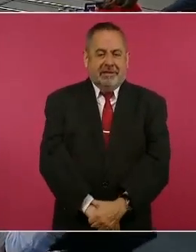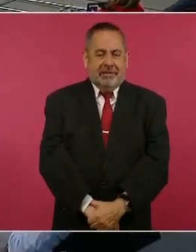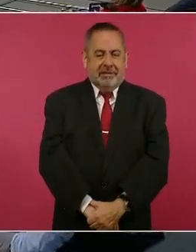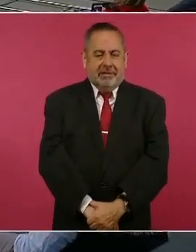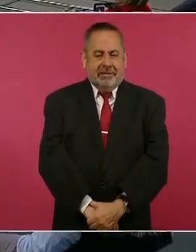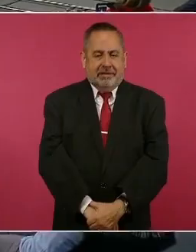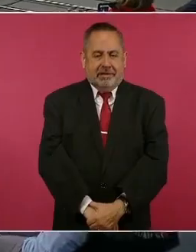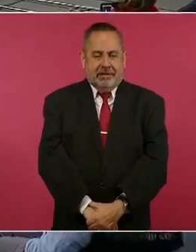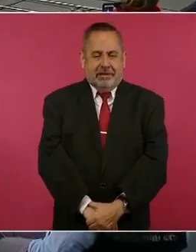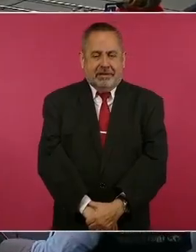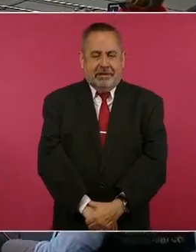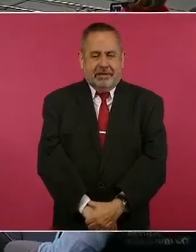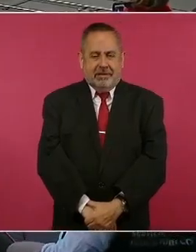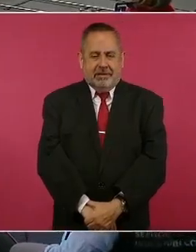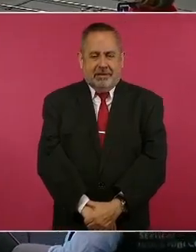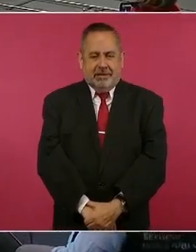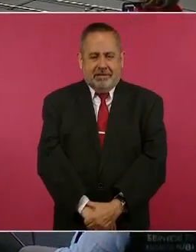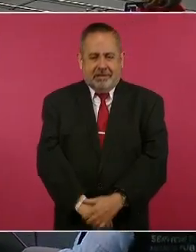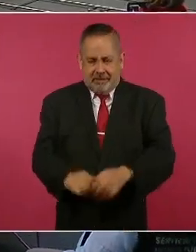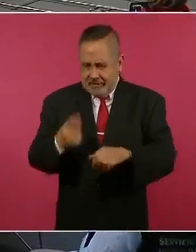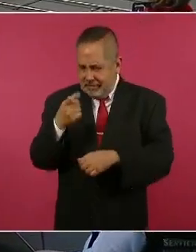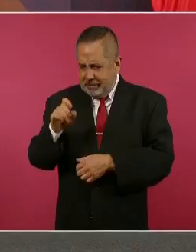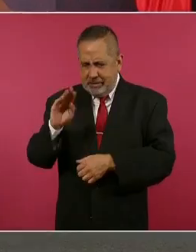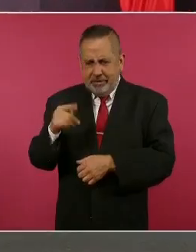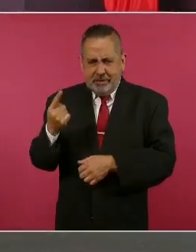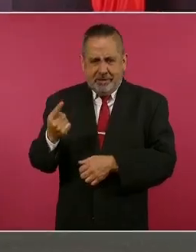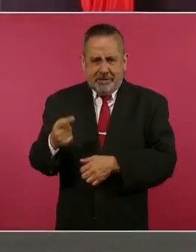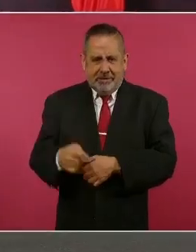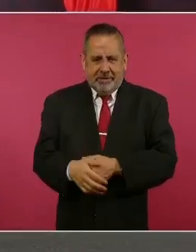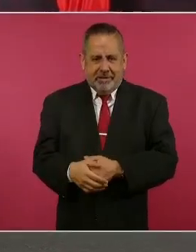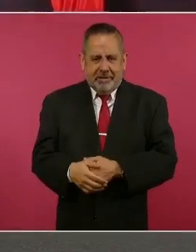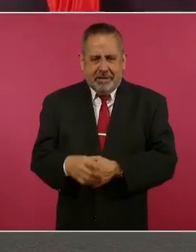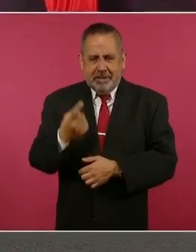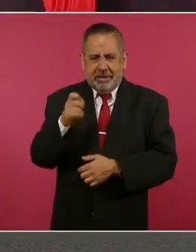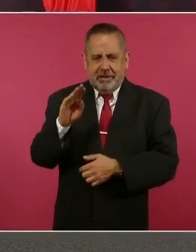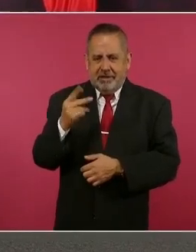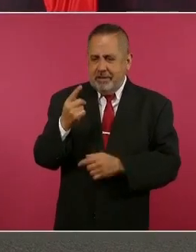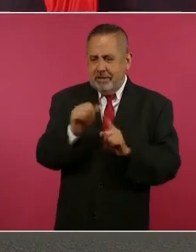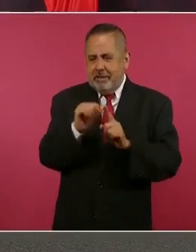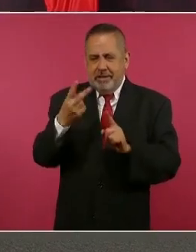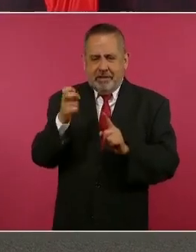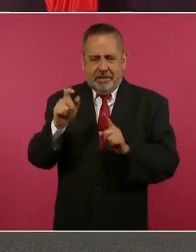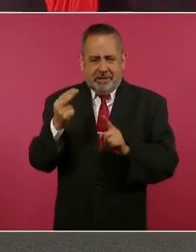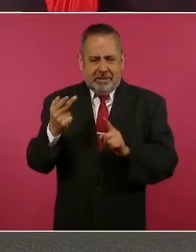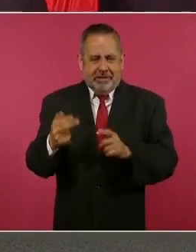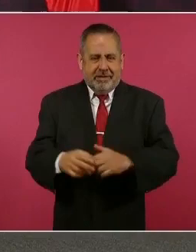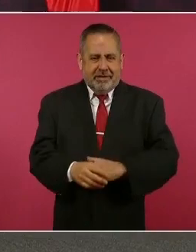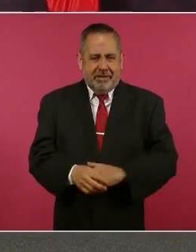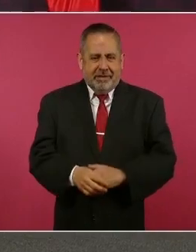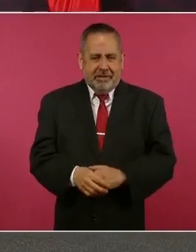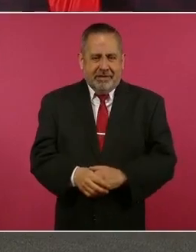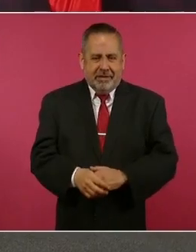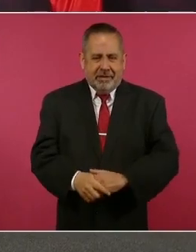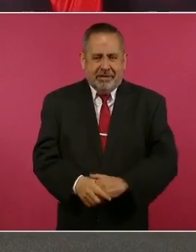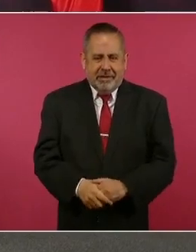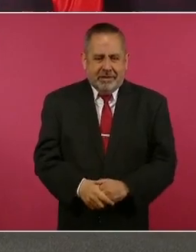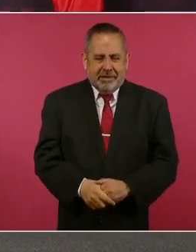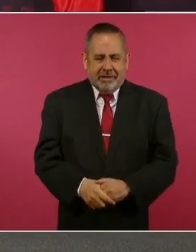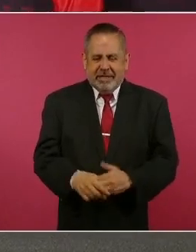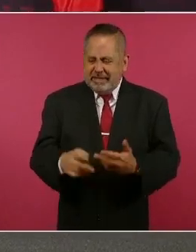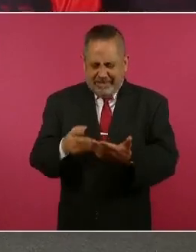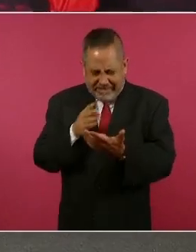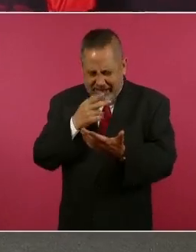Ya. Censurado. Está la 192 a la 225. O sea, se brincaron. ¿Qué pasó